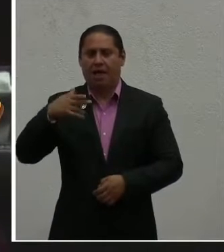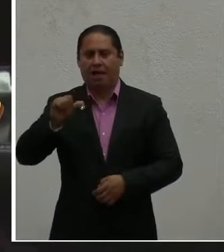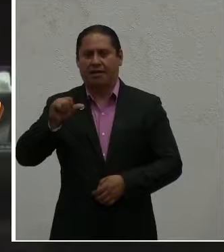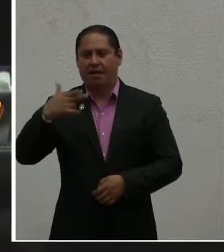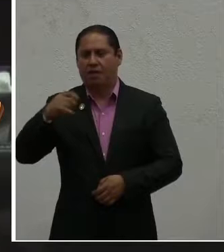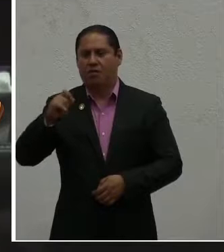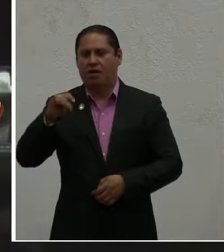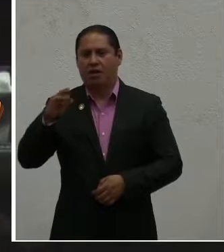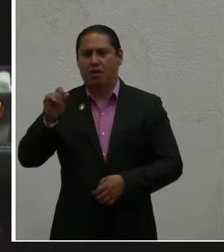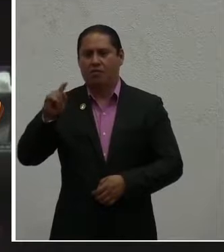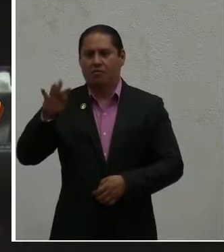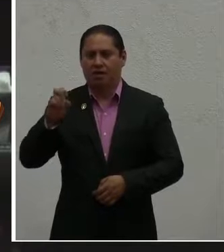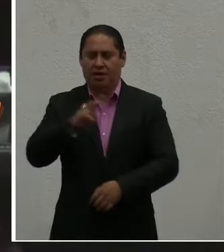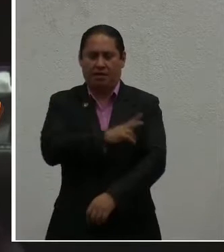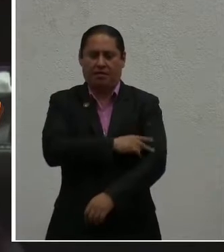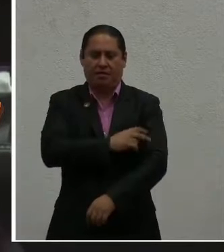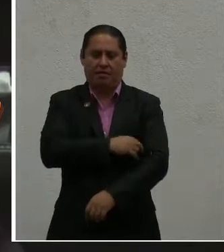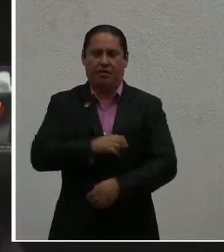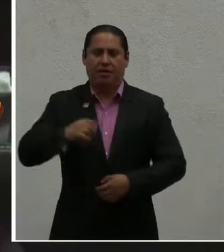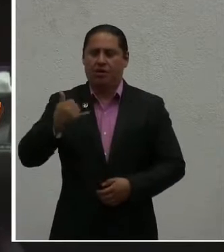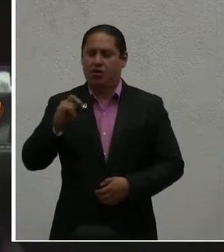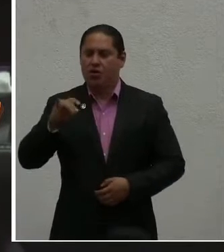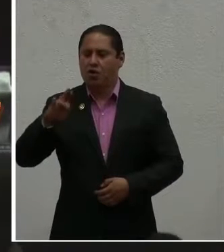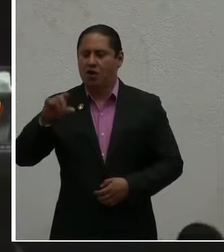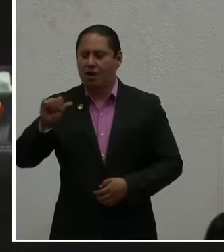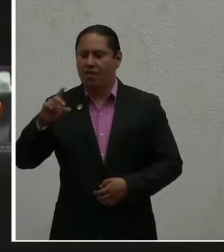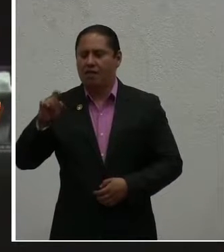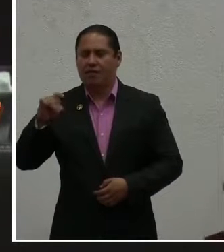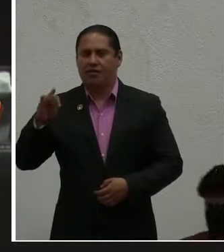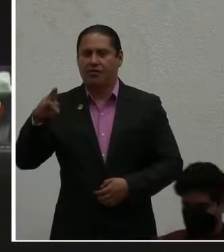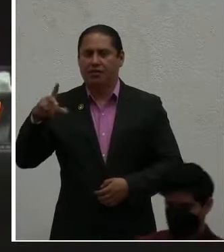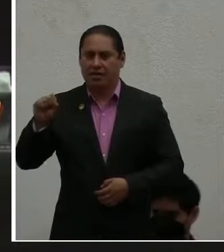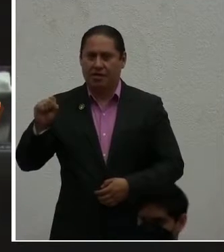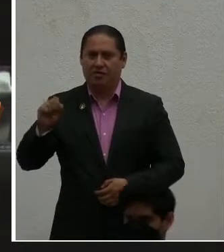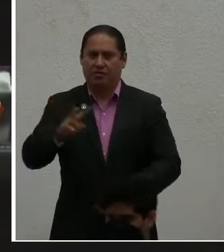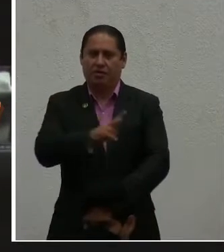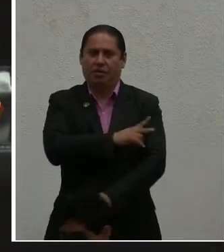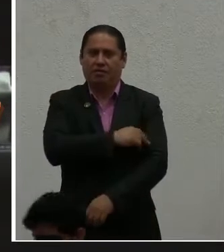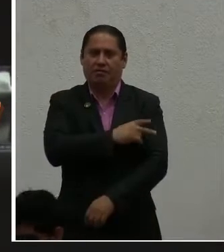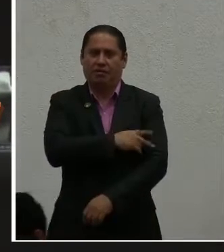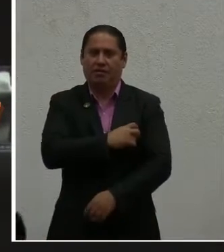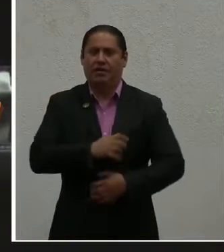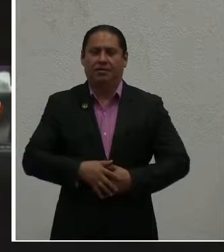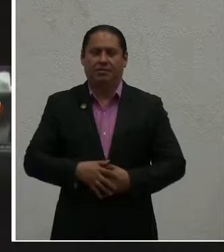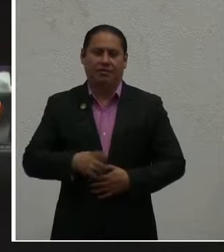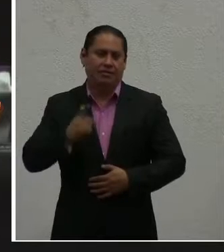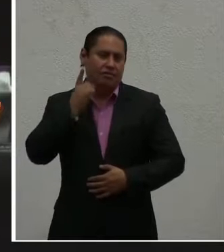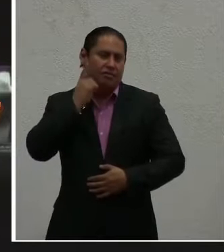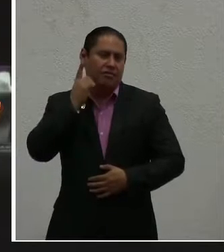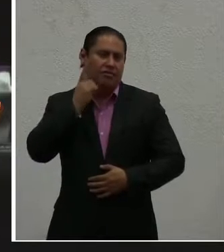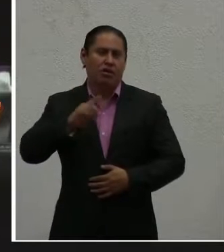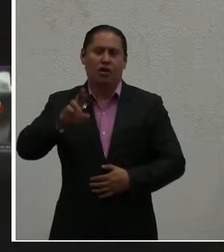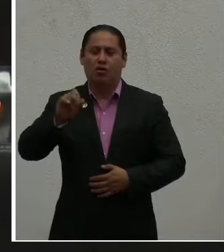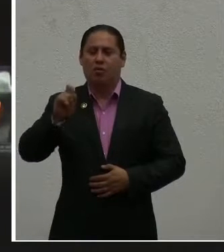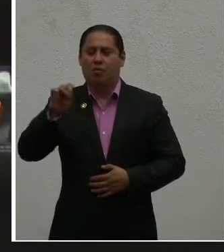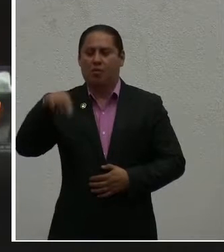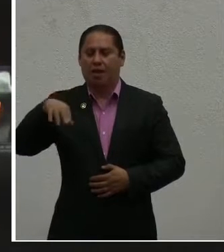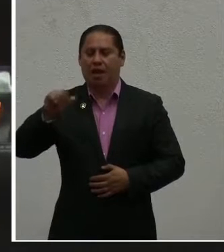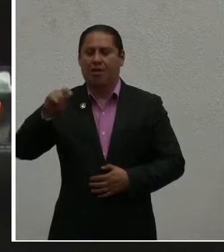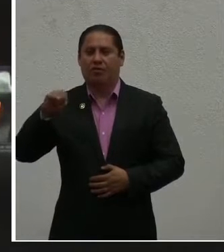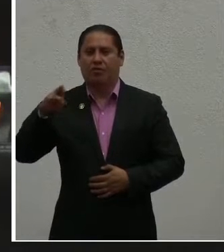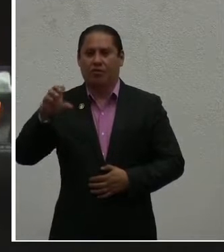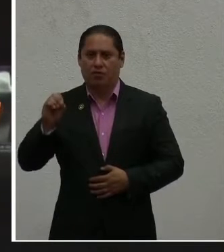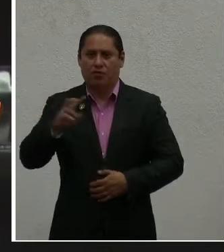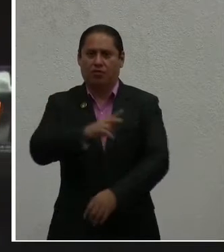Ruiz, vocal, diputada Yolanda del Rosario Correa González, vocal, diputado Rubén Antonio Suárez